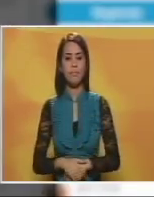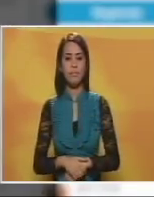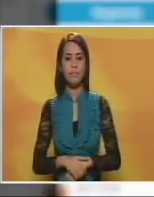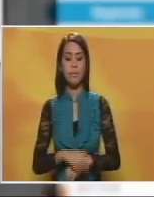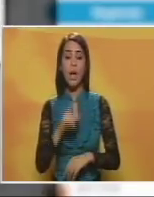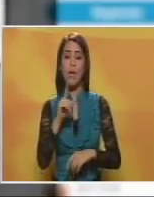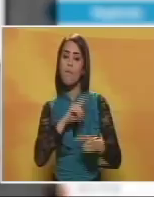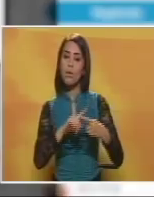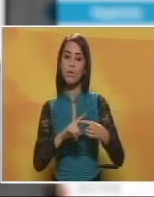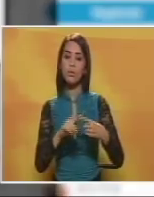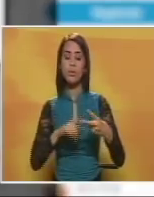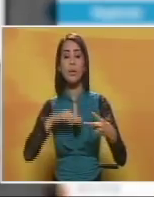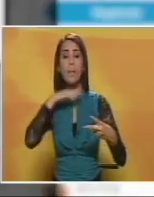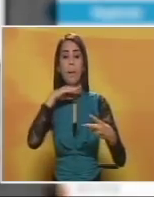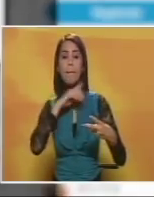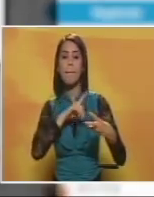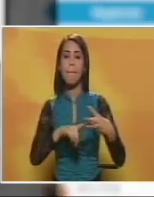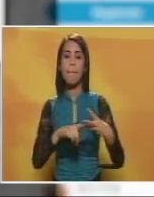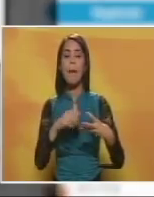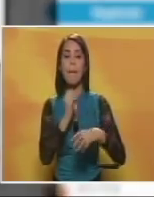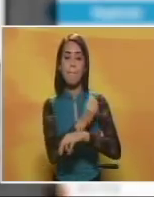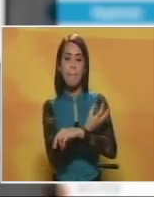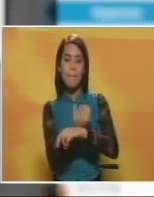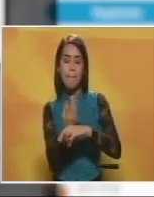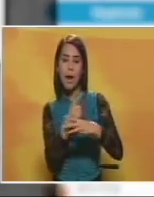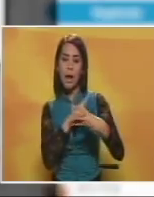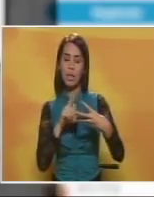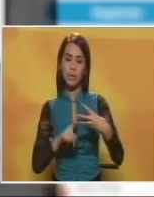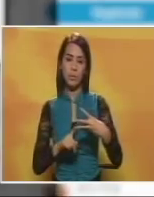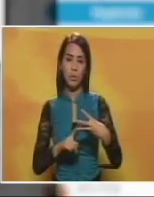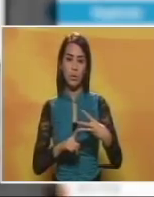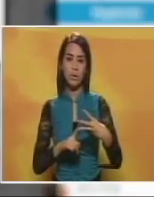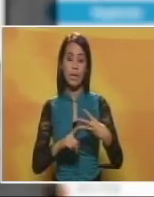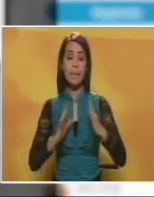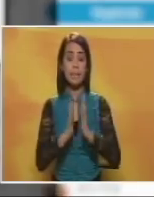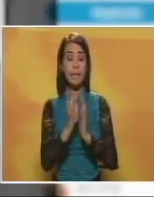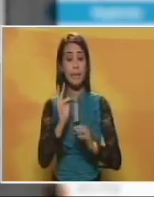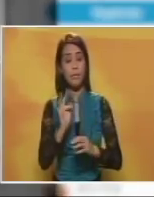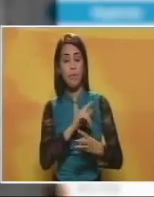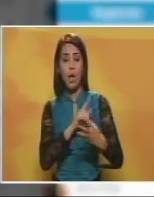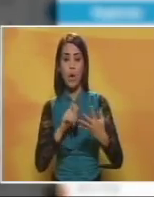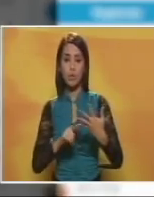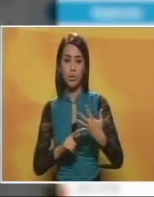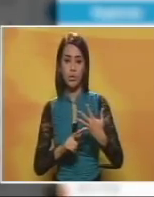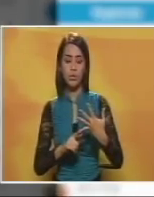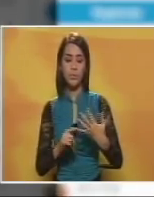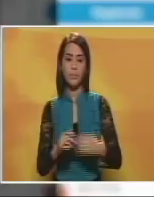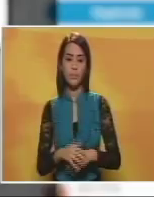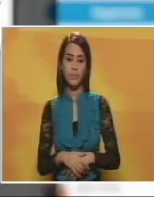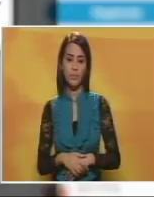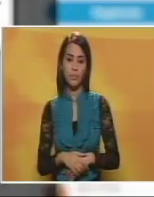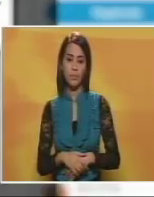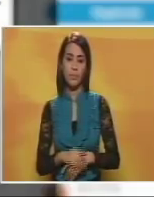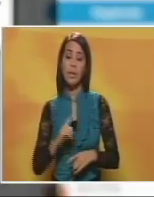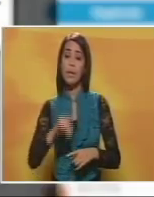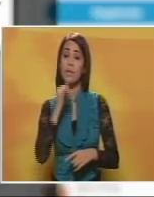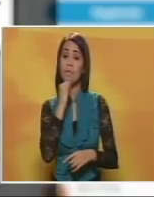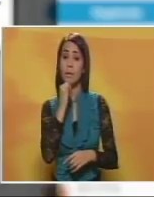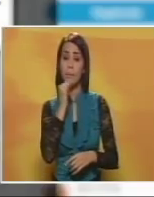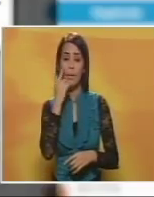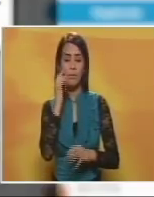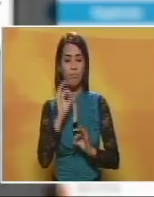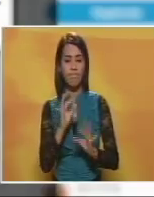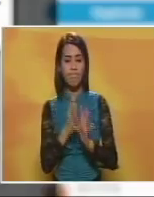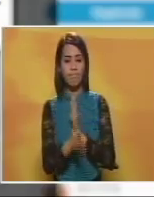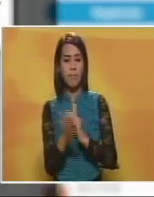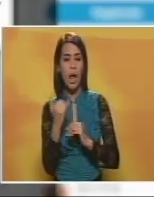Florida Sur, Sabana Grande, Bellomonte, Colinas de Valle Arriba, Santa Fe, Valle Arriba y El Marqués. Por otro lado, confirmaron una